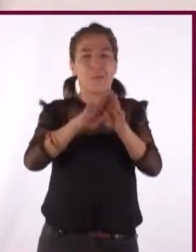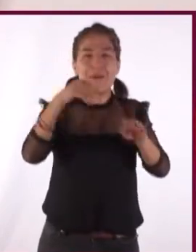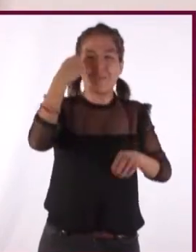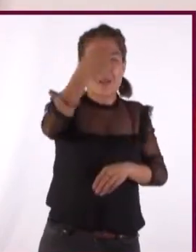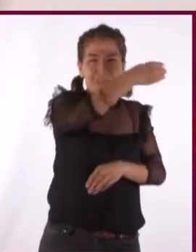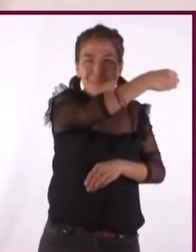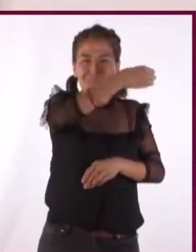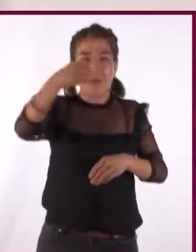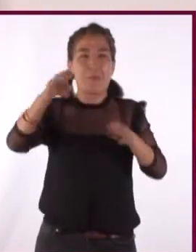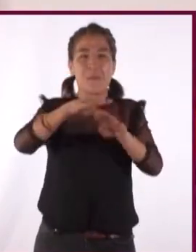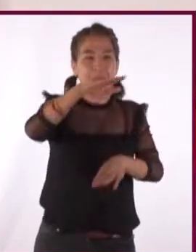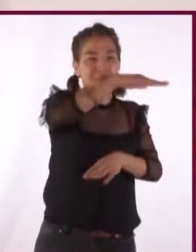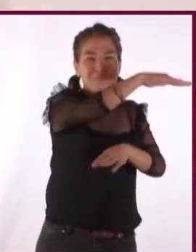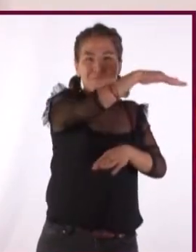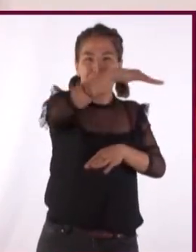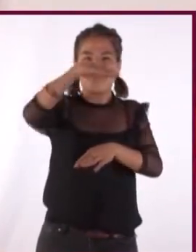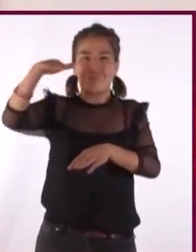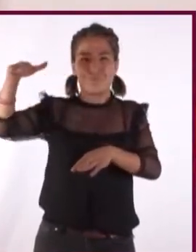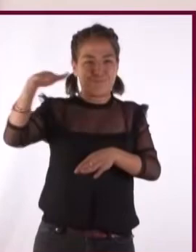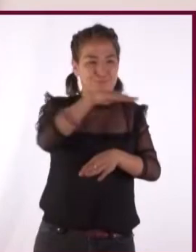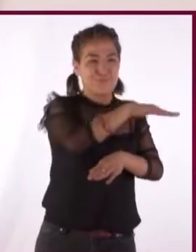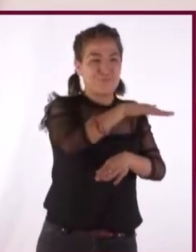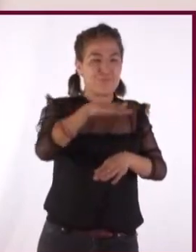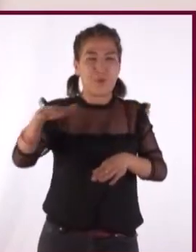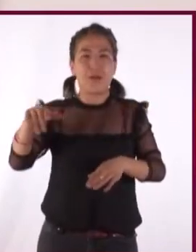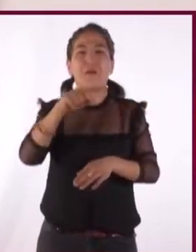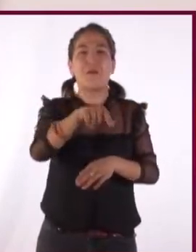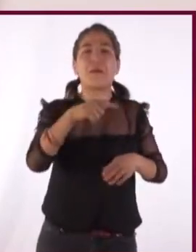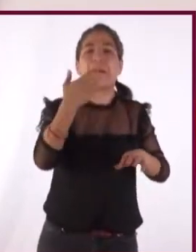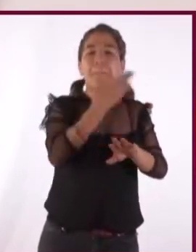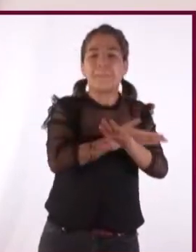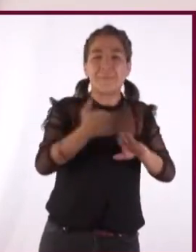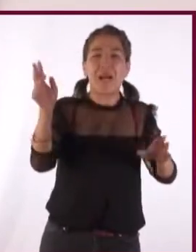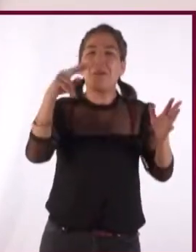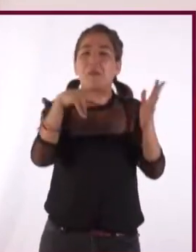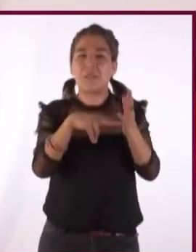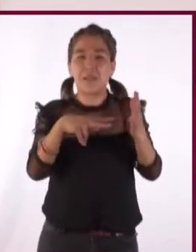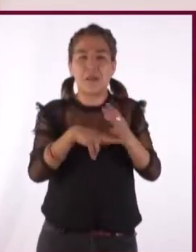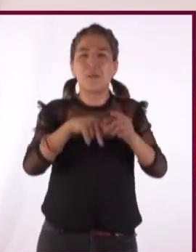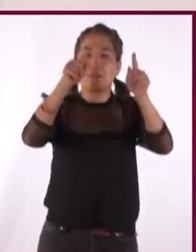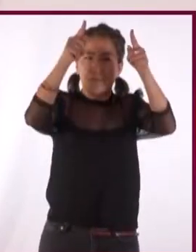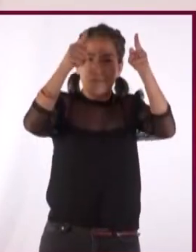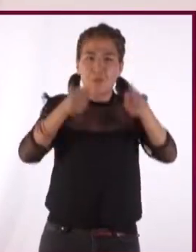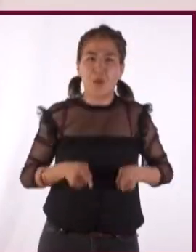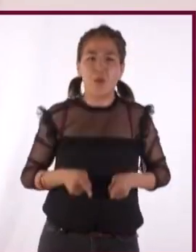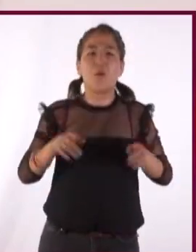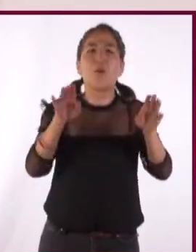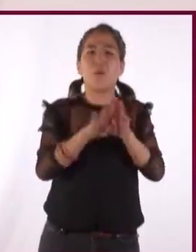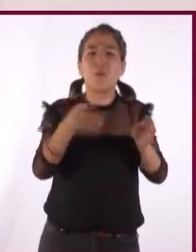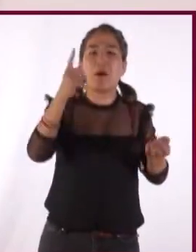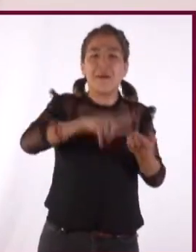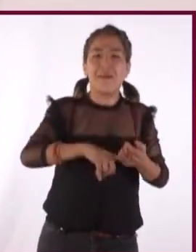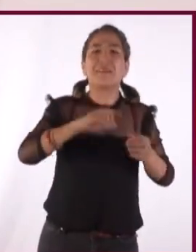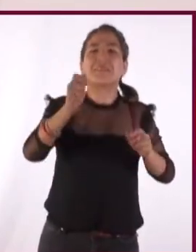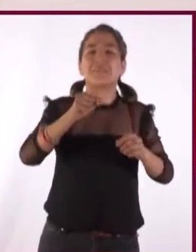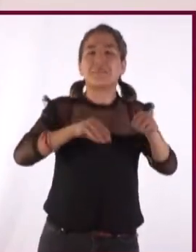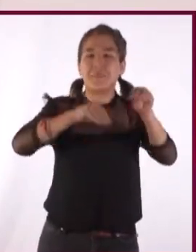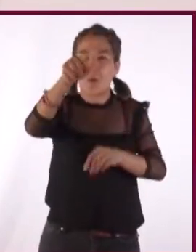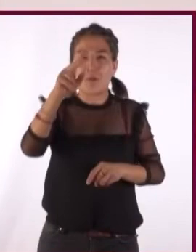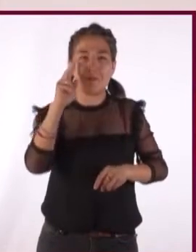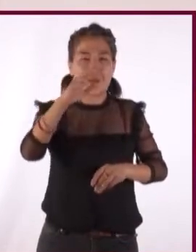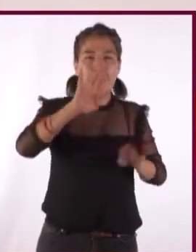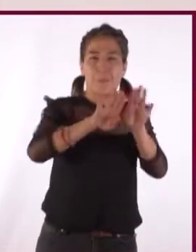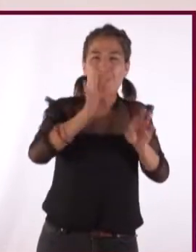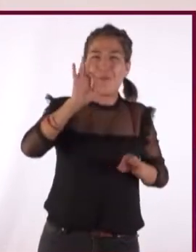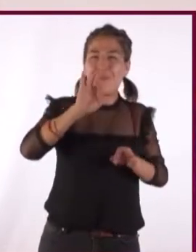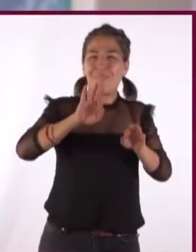en querer ordenar y alinear las columnas de los cuadros negros y blancos. Y en ese esfuerzo, las líneas horizontales se desajustan creando la